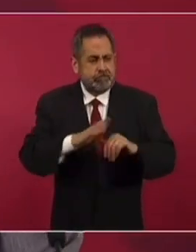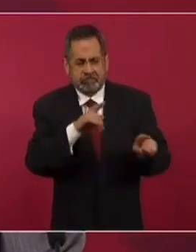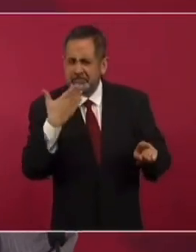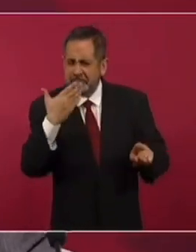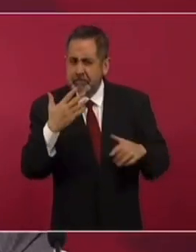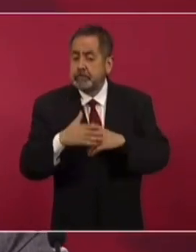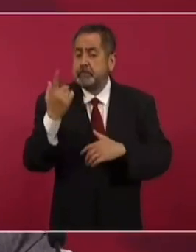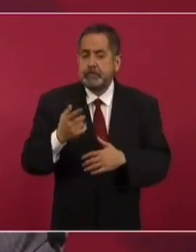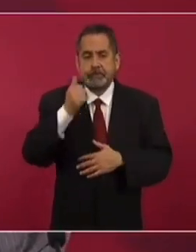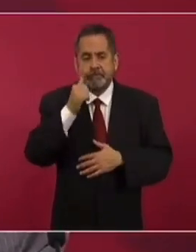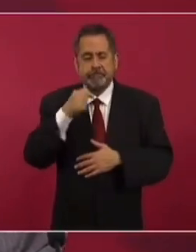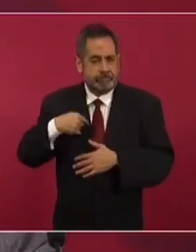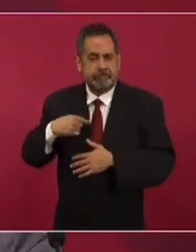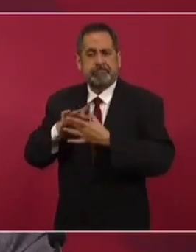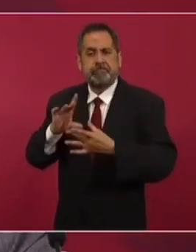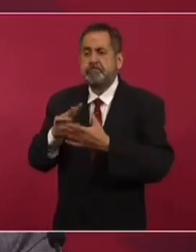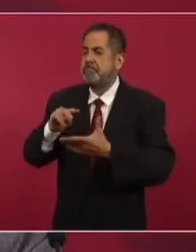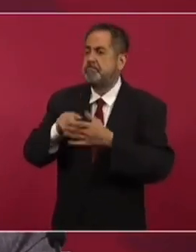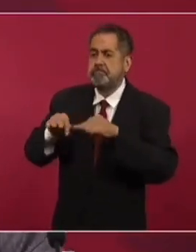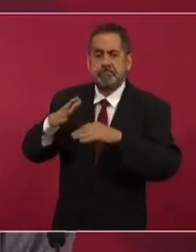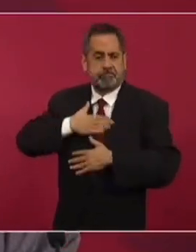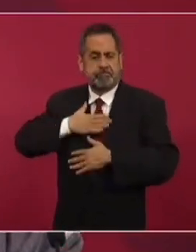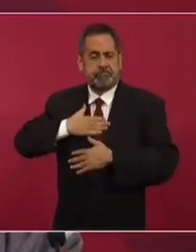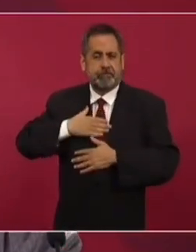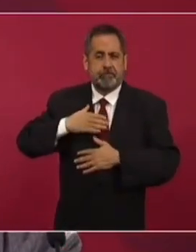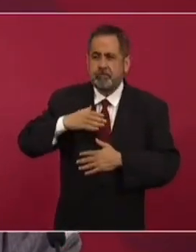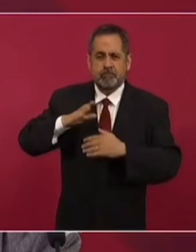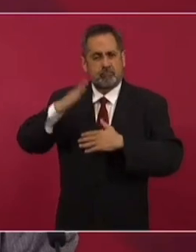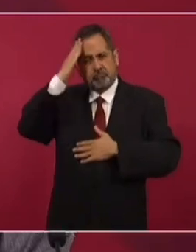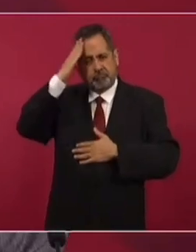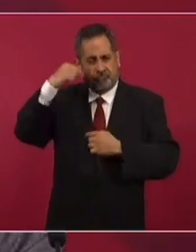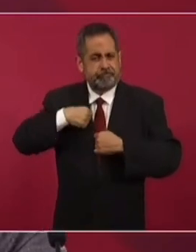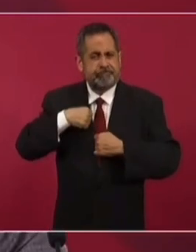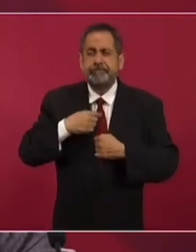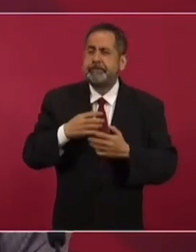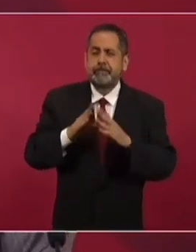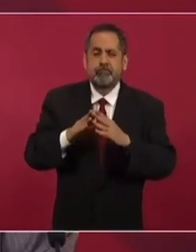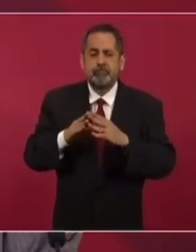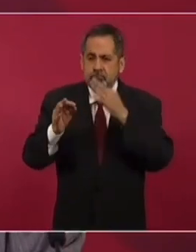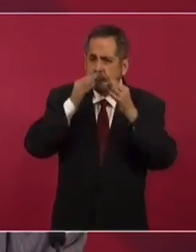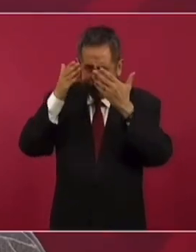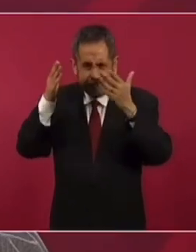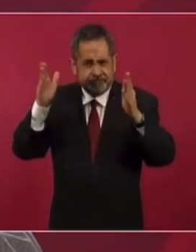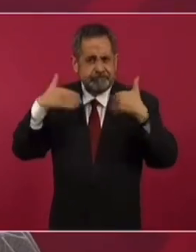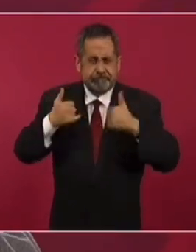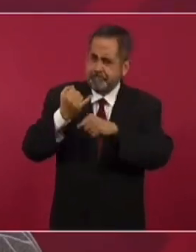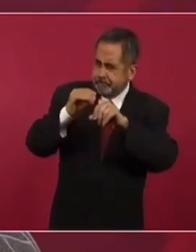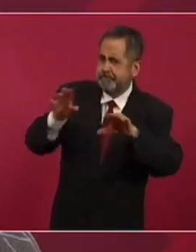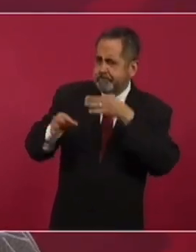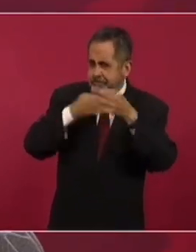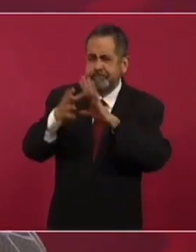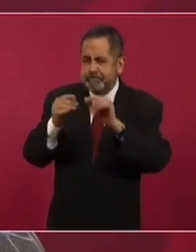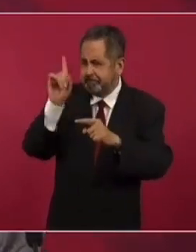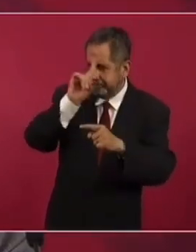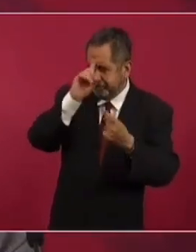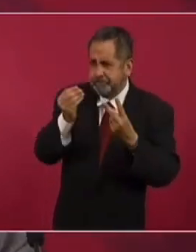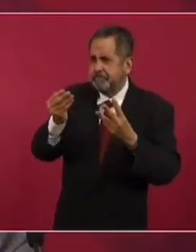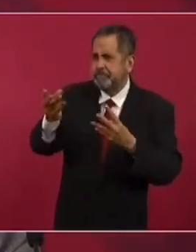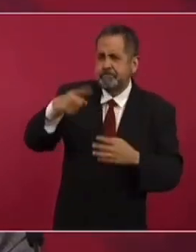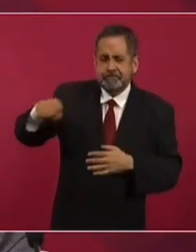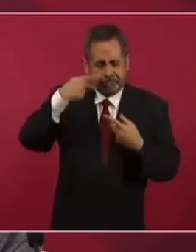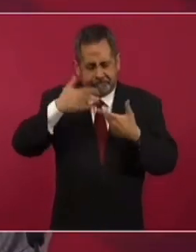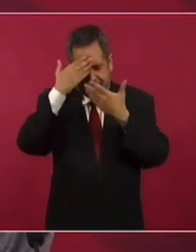Porque siempre hablo de que nuestra labor como dirigentes, de dirigente, es de concientización. Es informar, es orientar, es